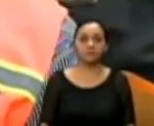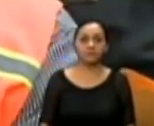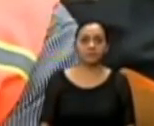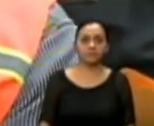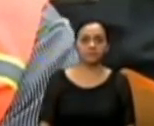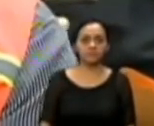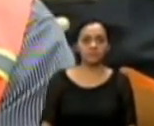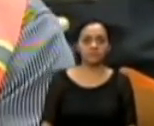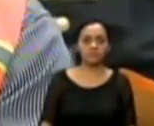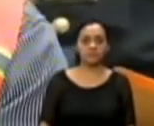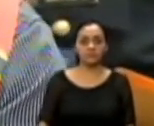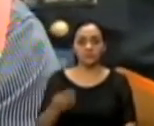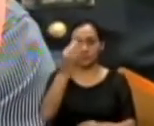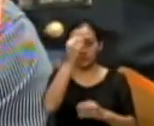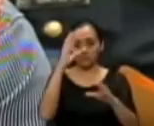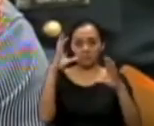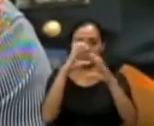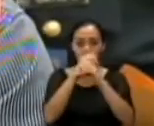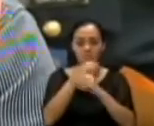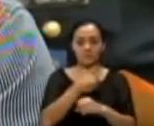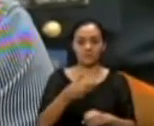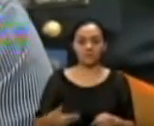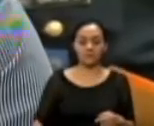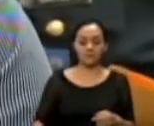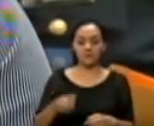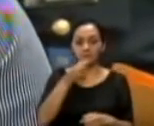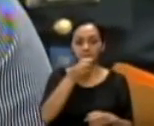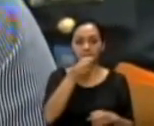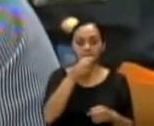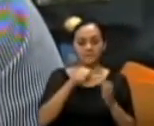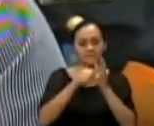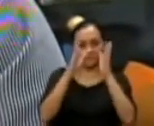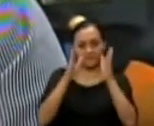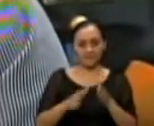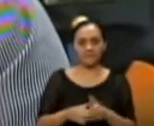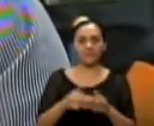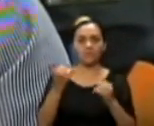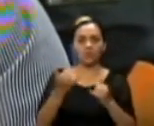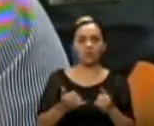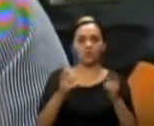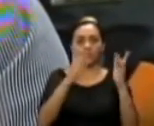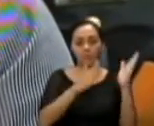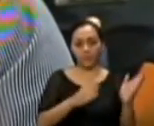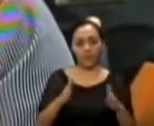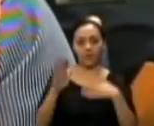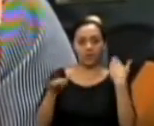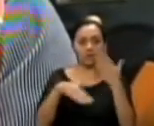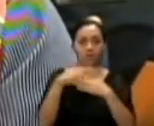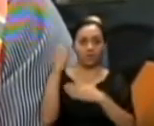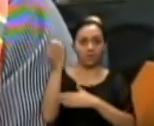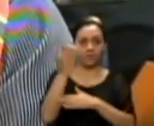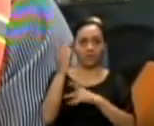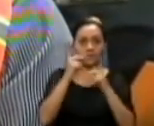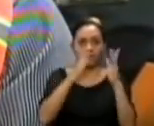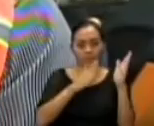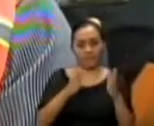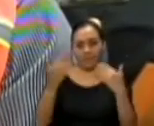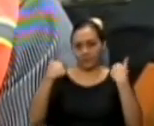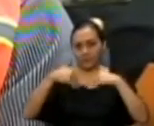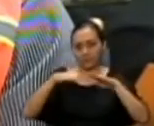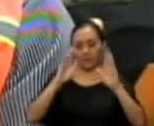sigamos siguiente buenos días esos señores y señores ciudadanos bien los planes de contingencia están preparados están